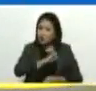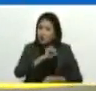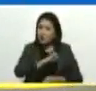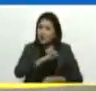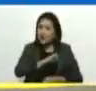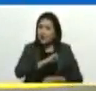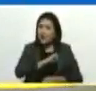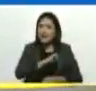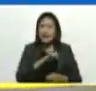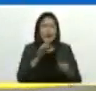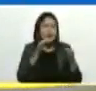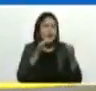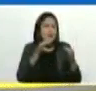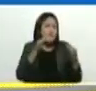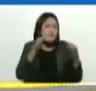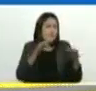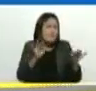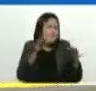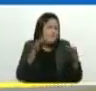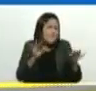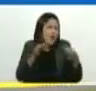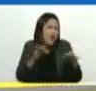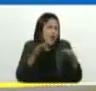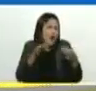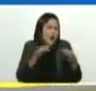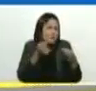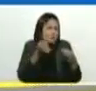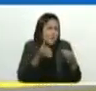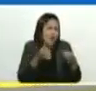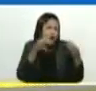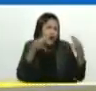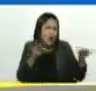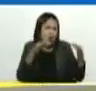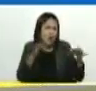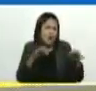Son unas pocas cuartillitas